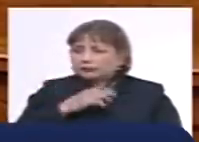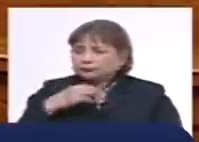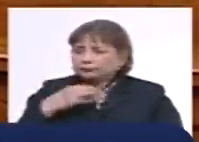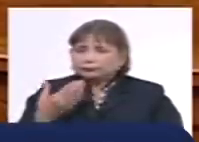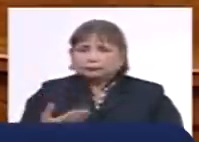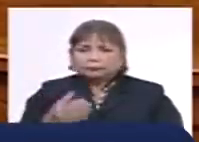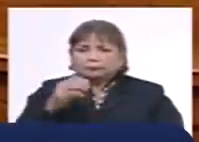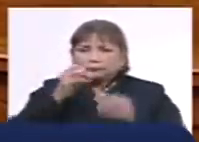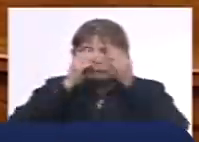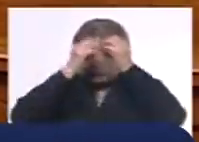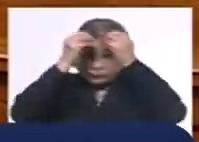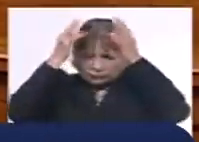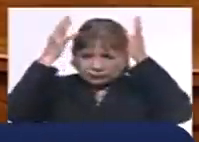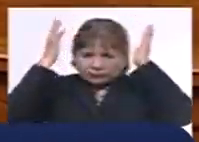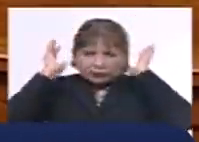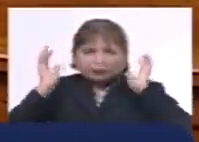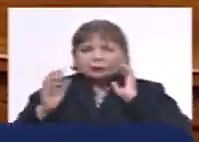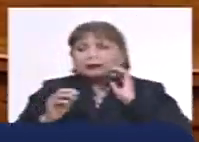Santa Rosa de Lima,